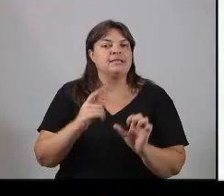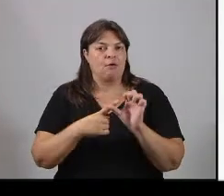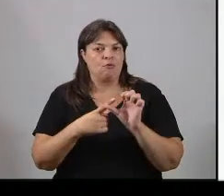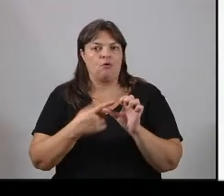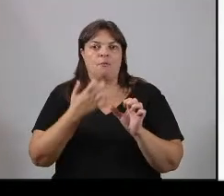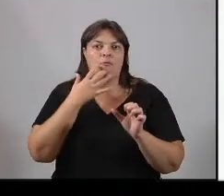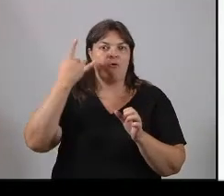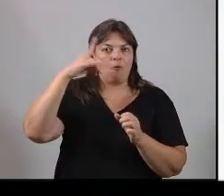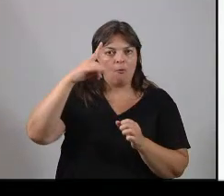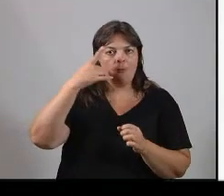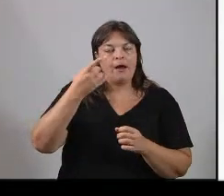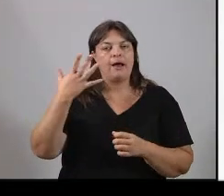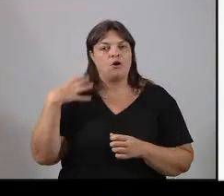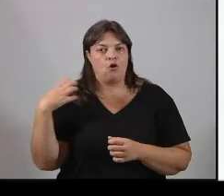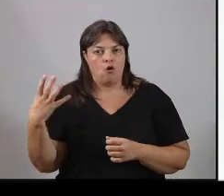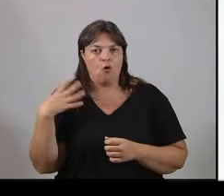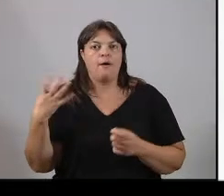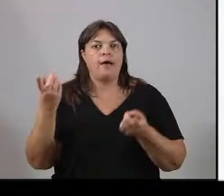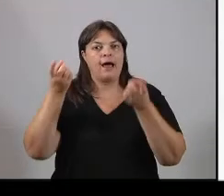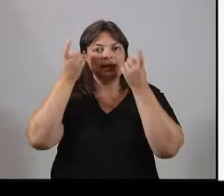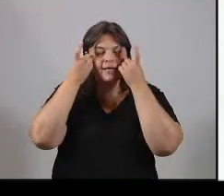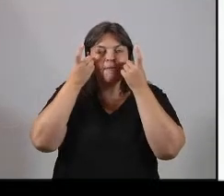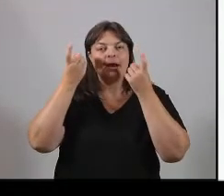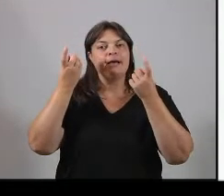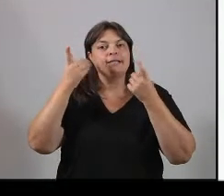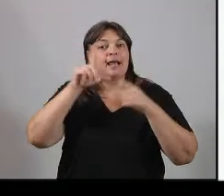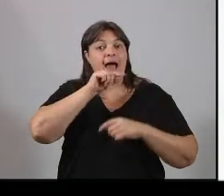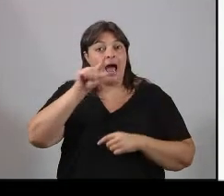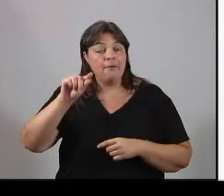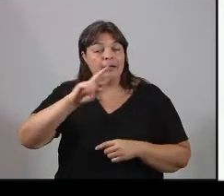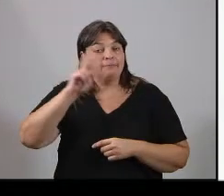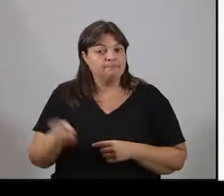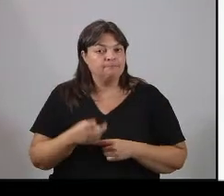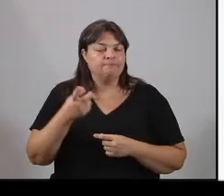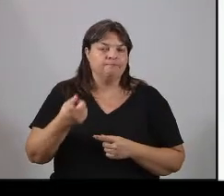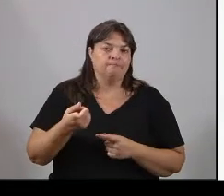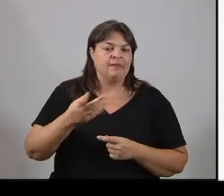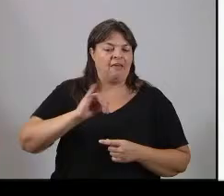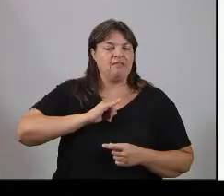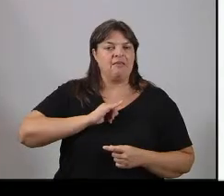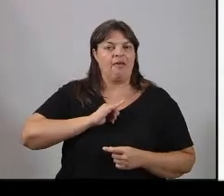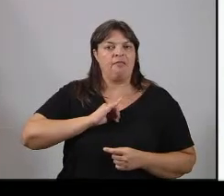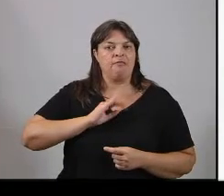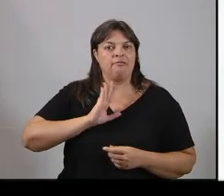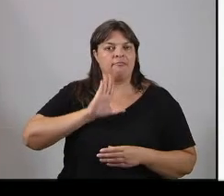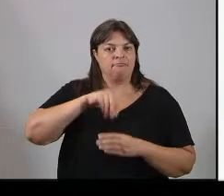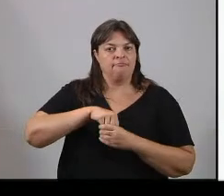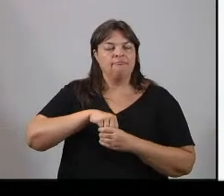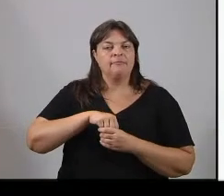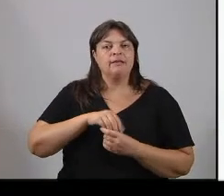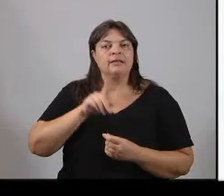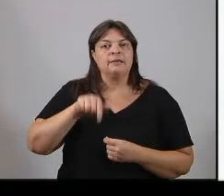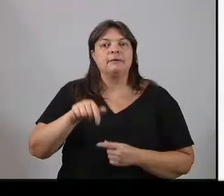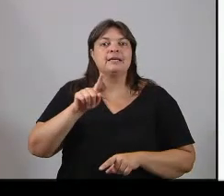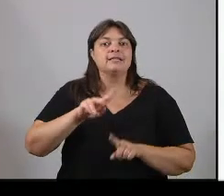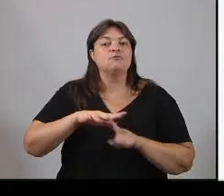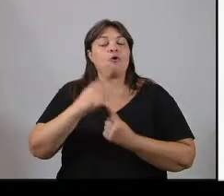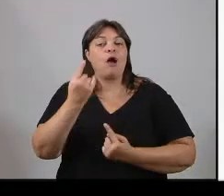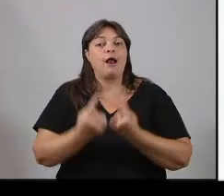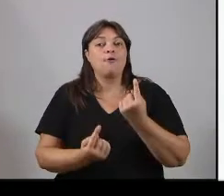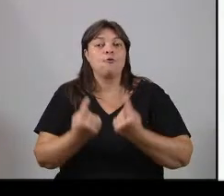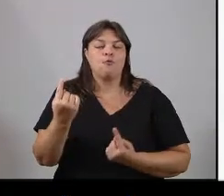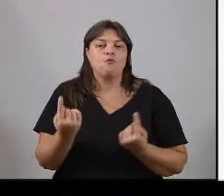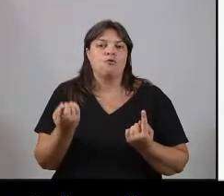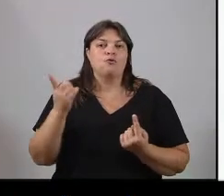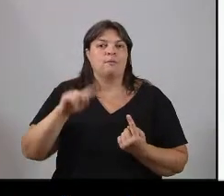son vacas, ovejas, cabras o aves, que forman parte de nuestra identidad y que en algunos casos incluso están